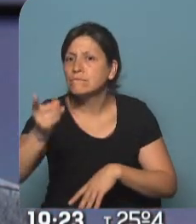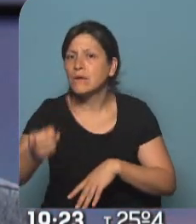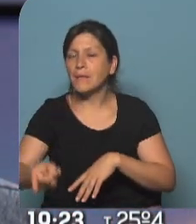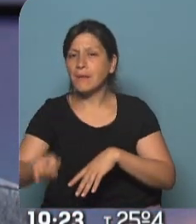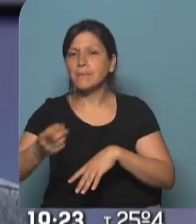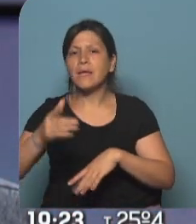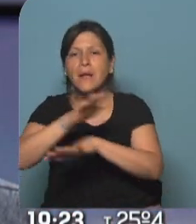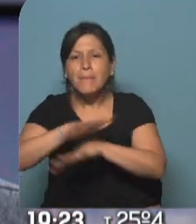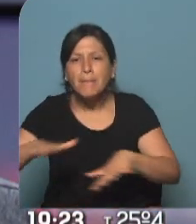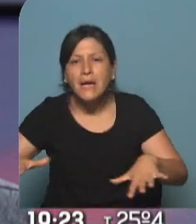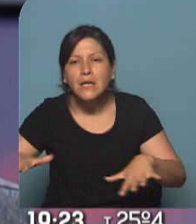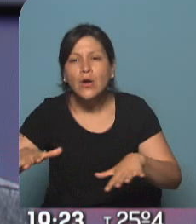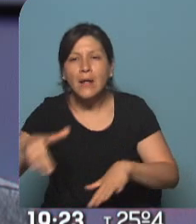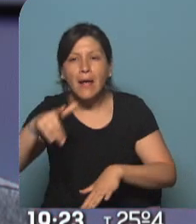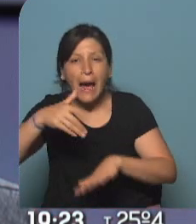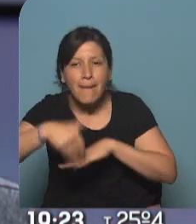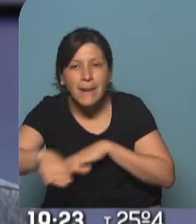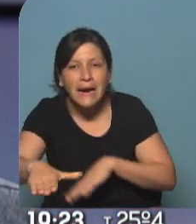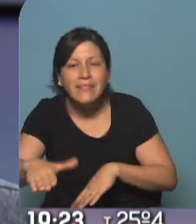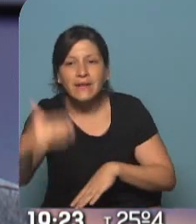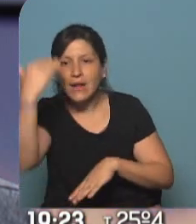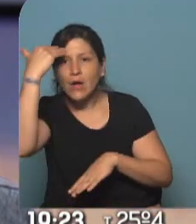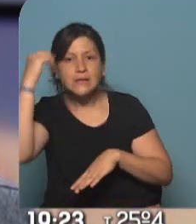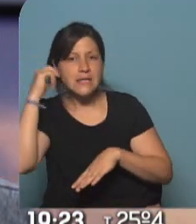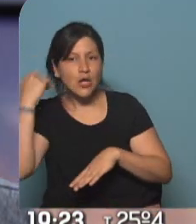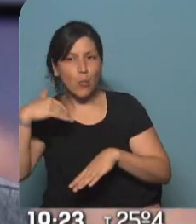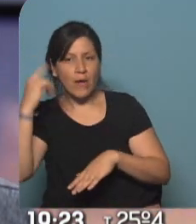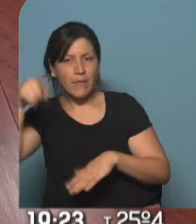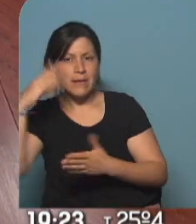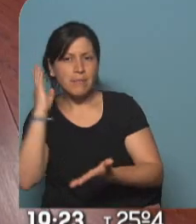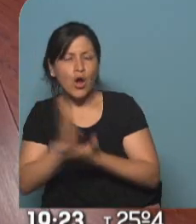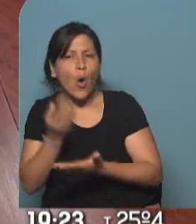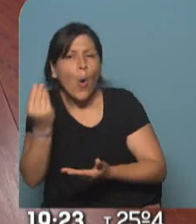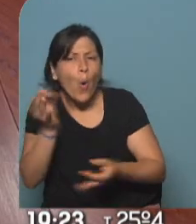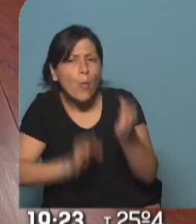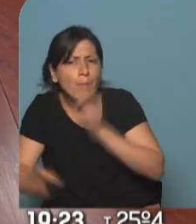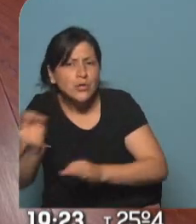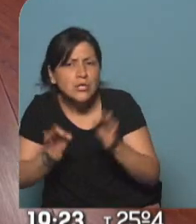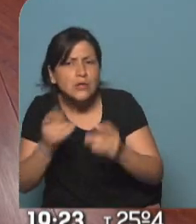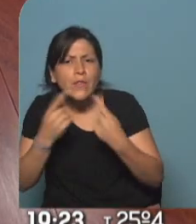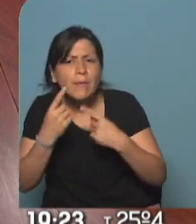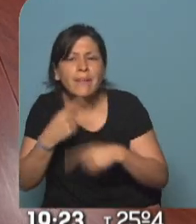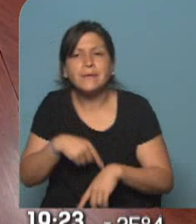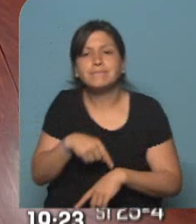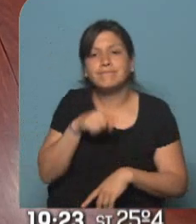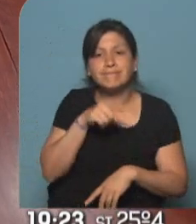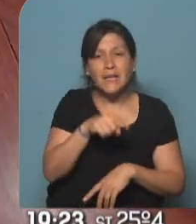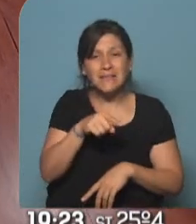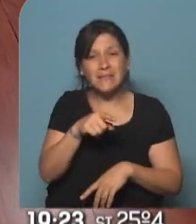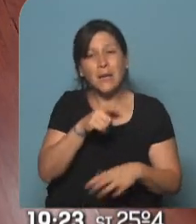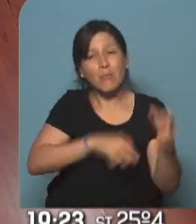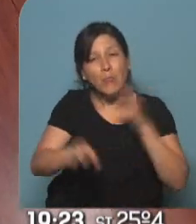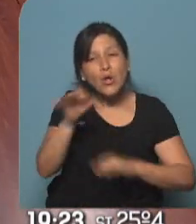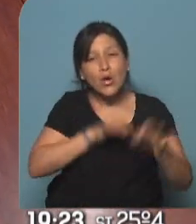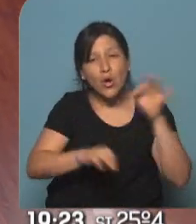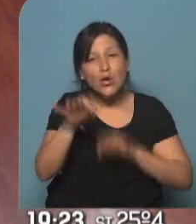los menores que desde los 15 años podrían ser penados como es el proyecto como cuando se va a debatir bueno es un proyecto de ley